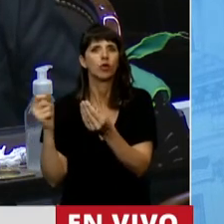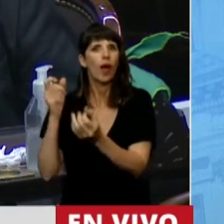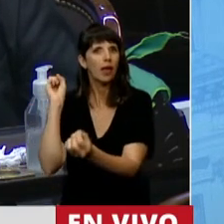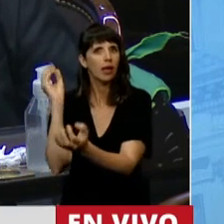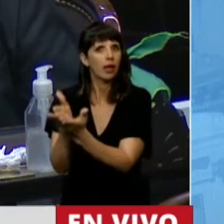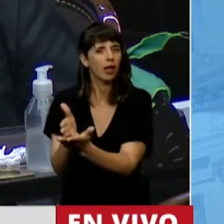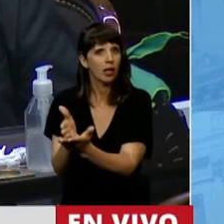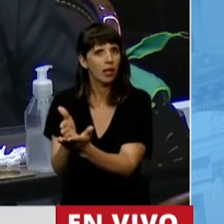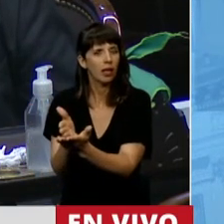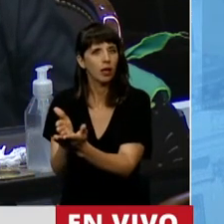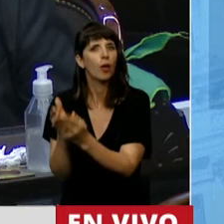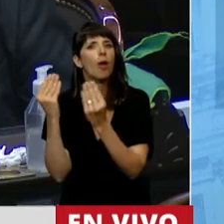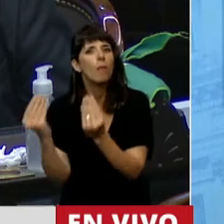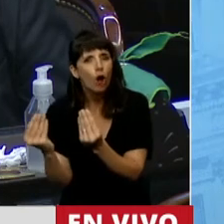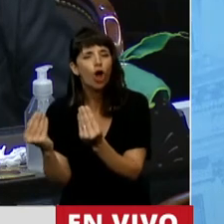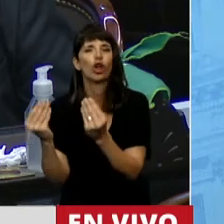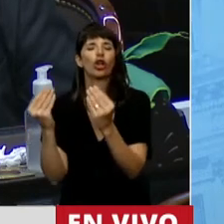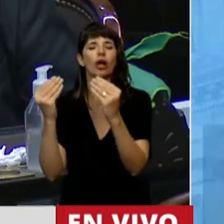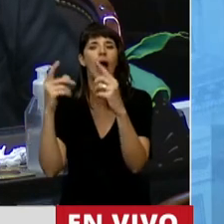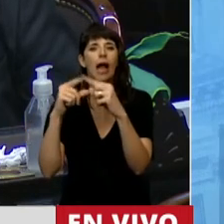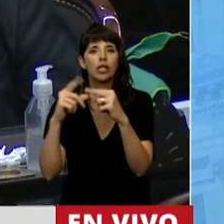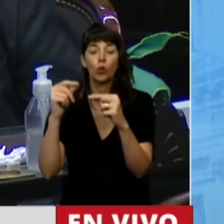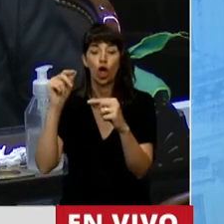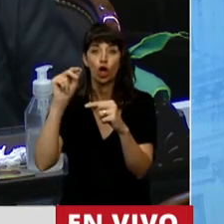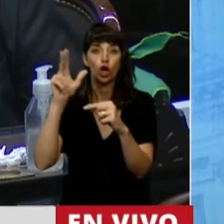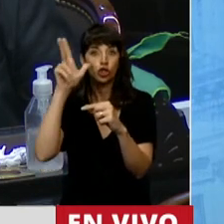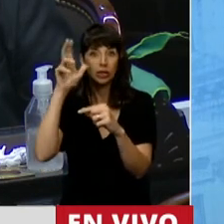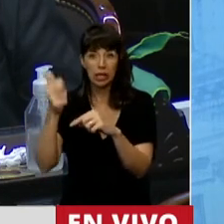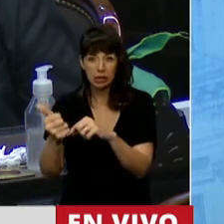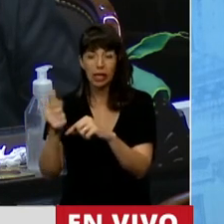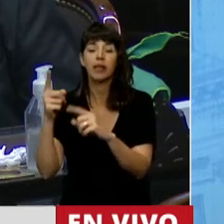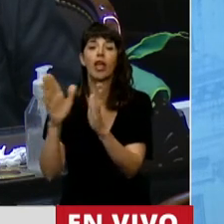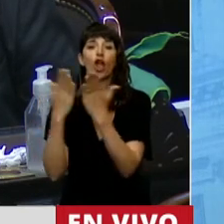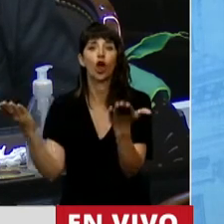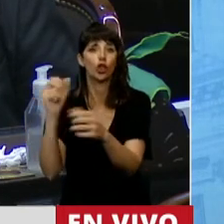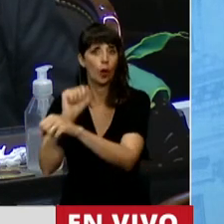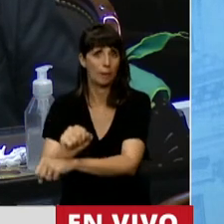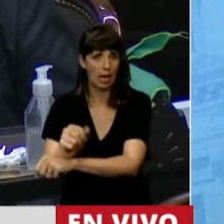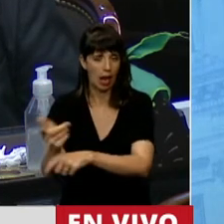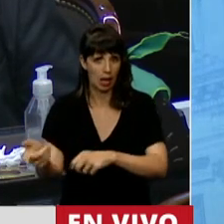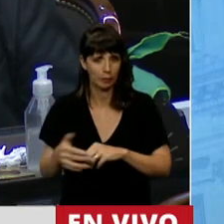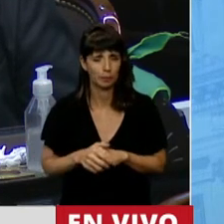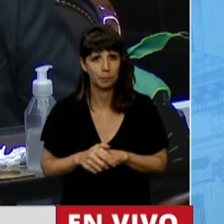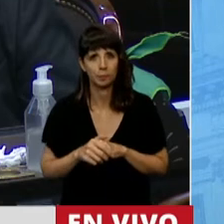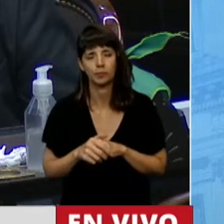las razones expuestas en el artículo 86 del Código Penal.